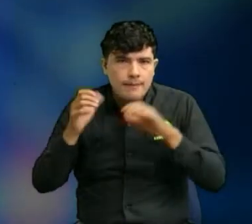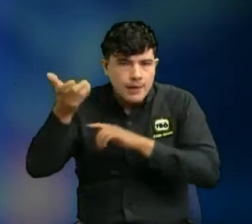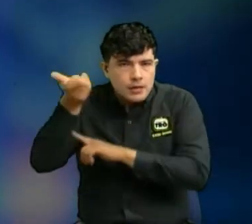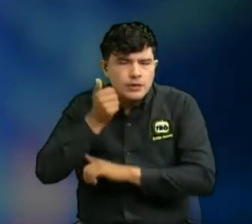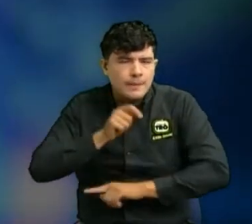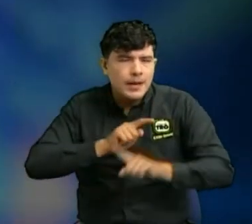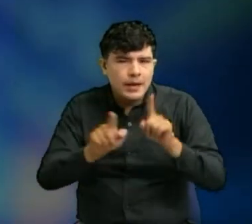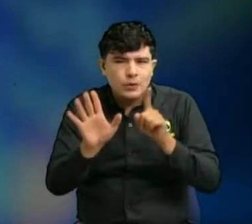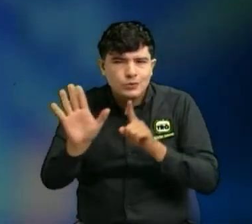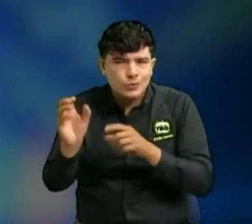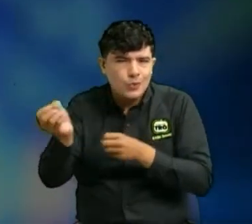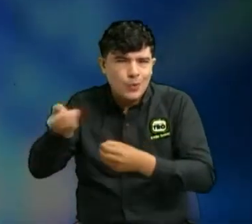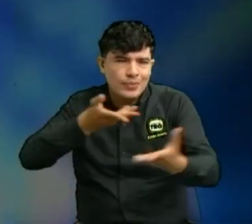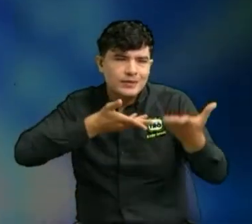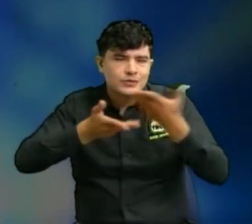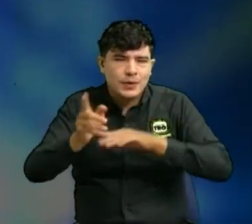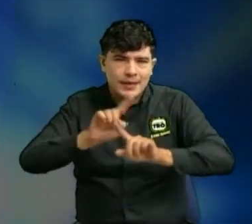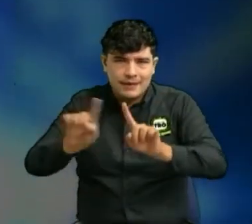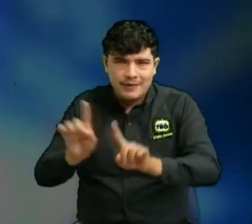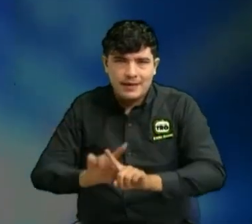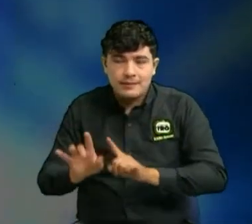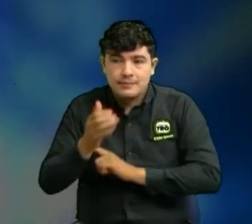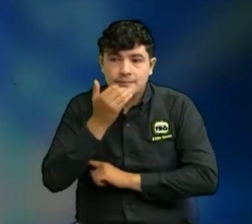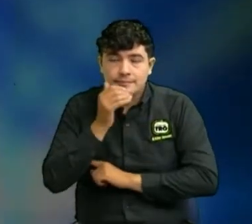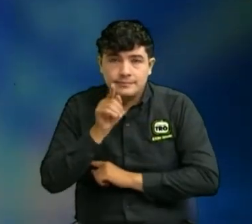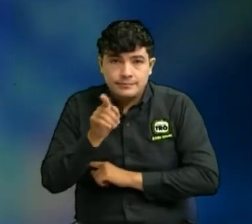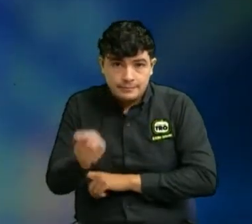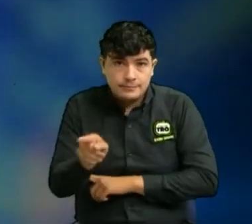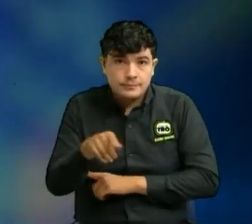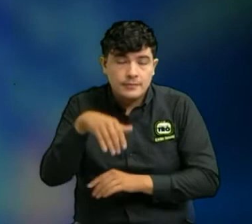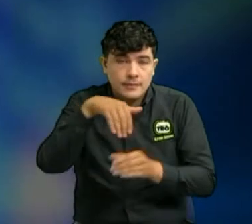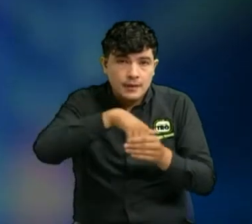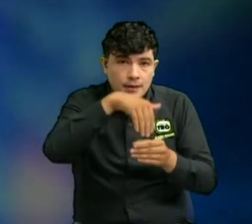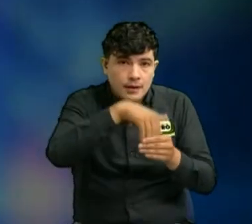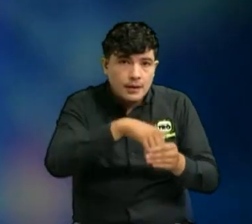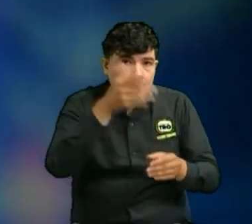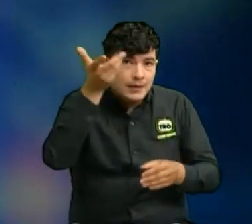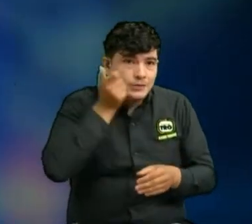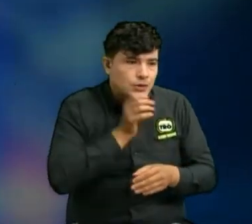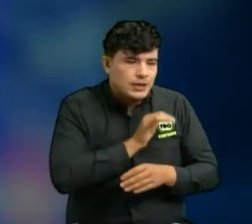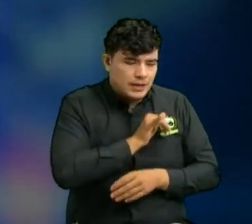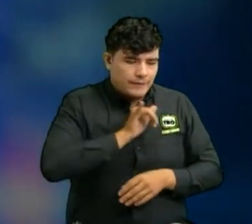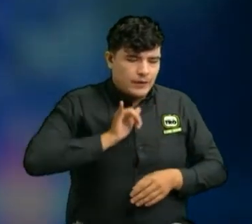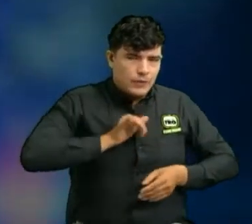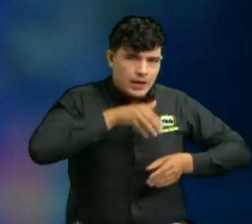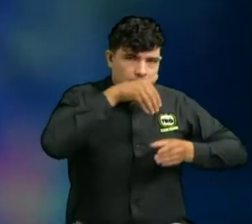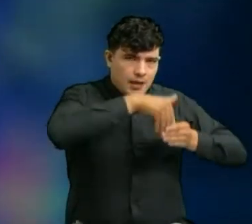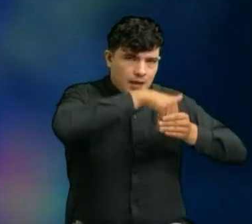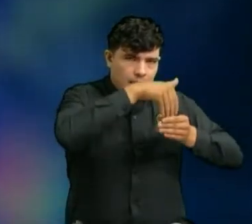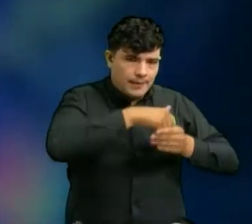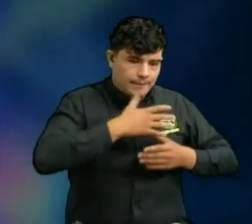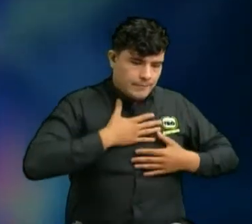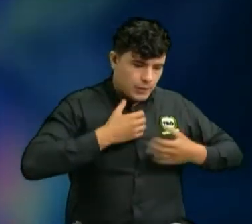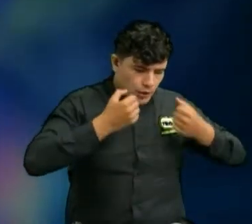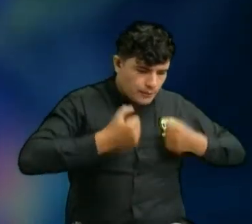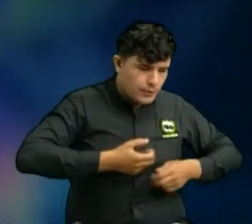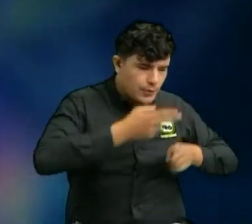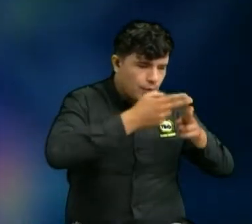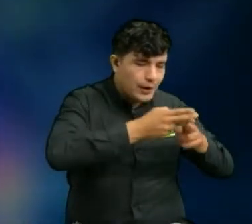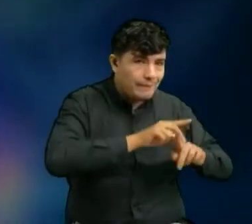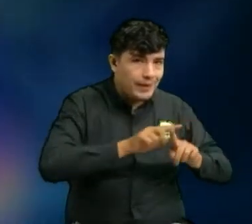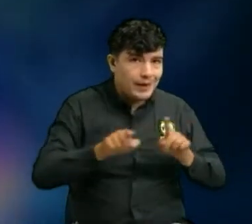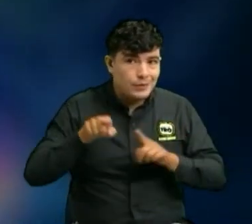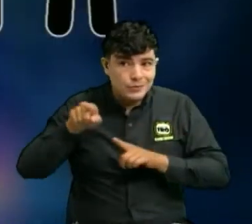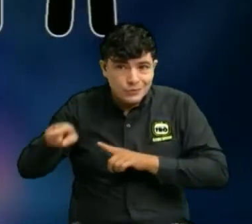características son diferentes. En los fondos de pensiones tienes una cuenta individual a tu nombre. Por su parte, en el régimen público,